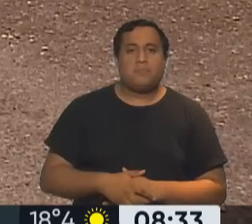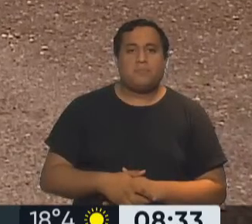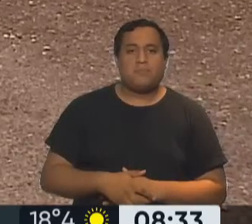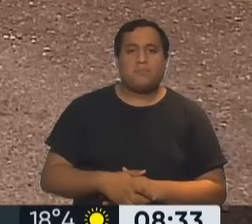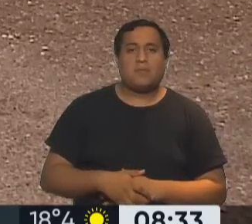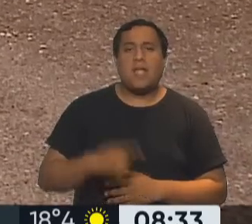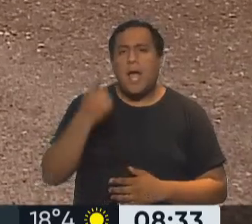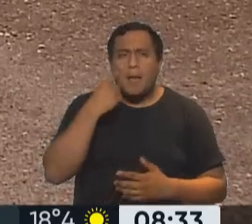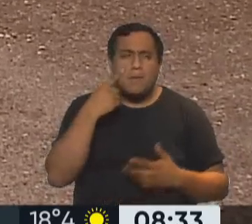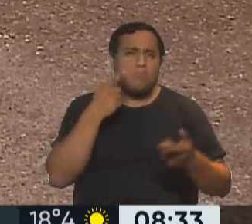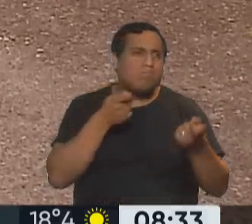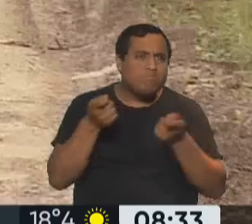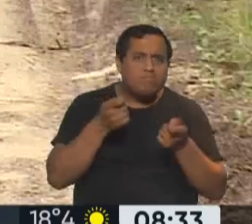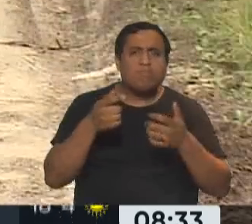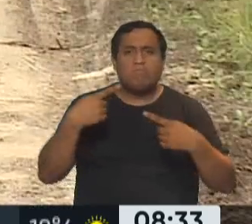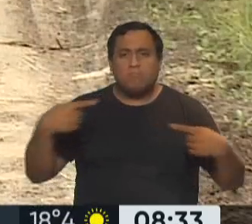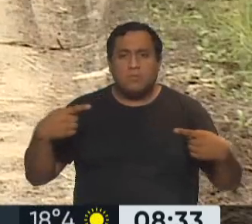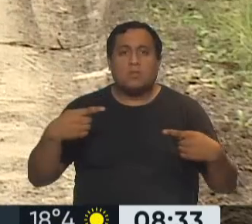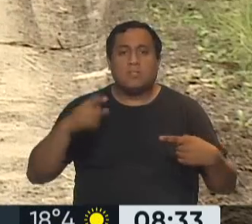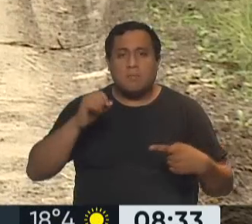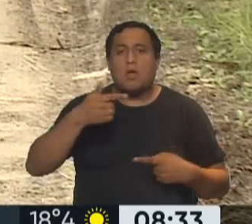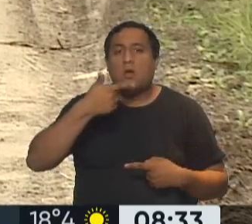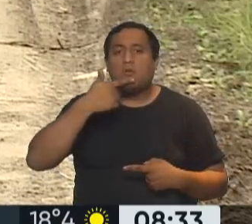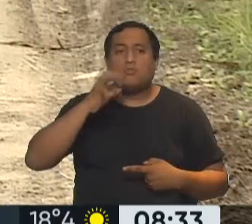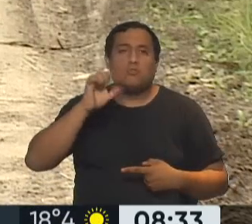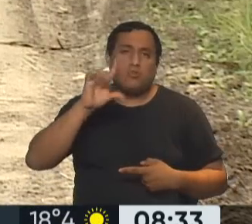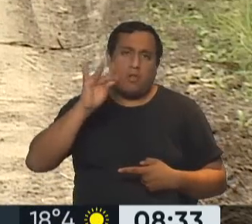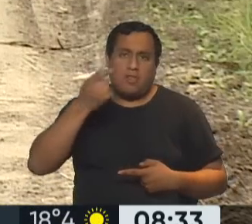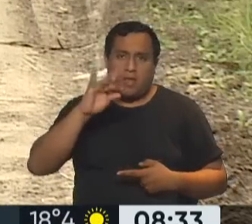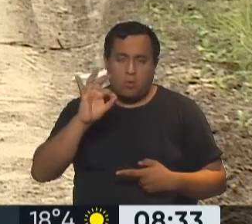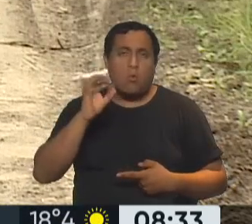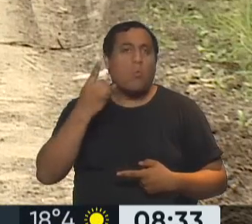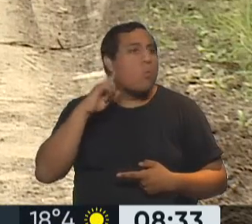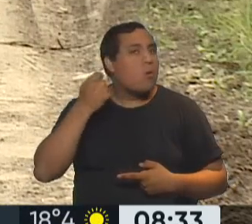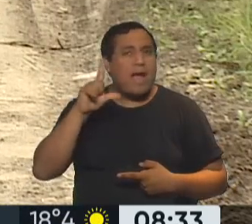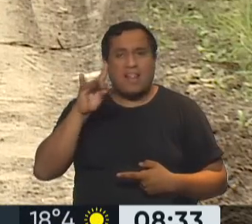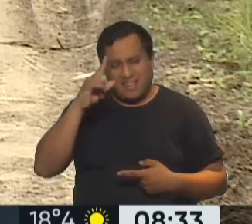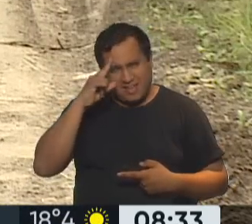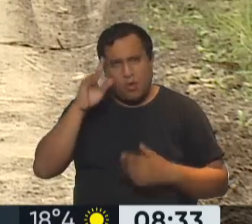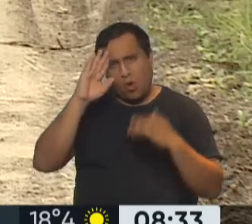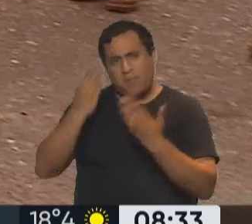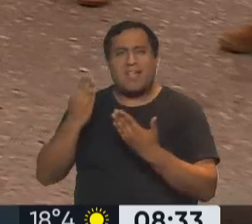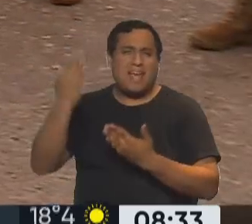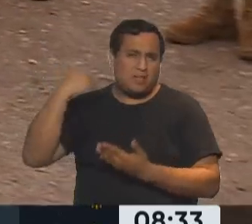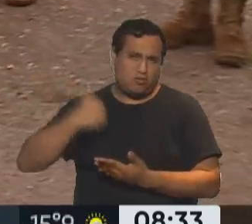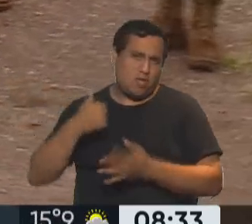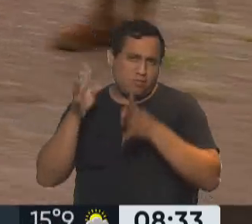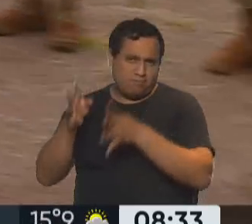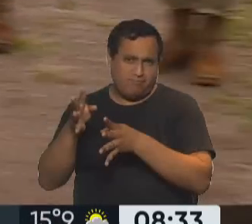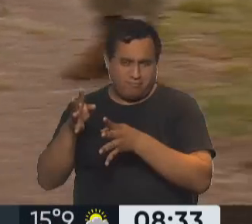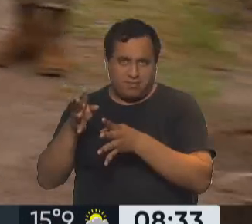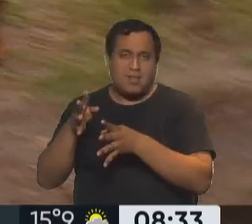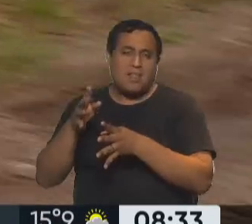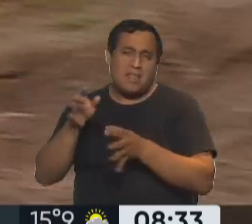Las maniobras se denominan Soldado Ugalde, en memoria y homenaje a un veterano de Malvinas del